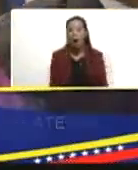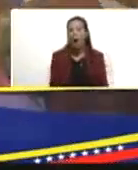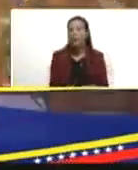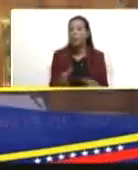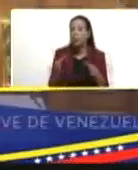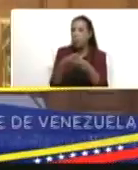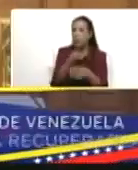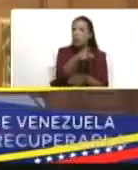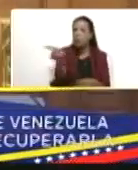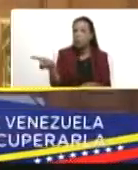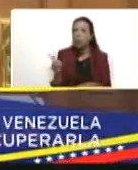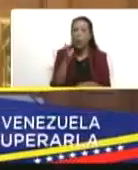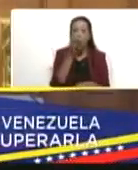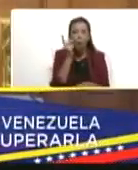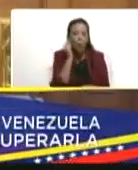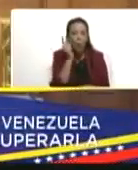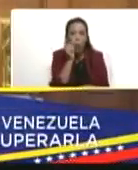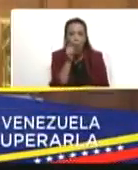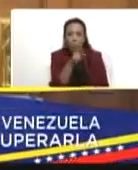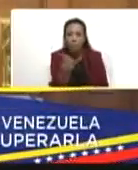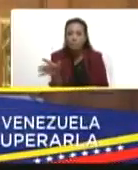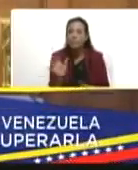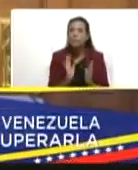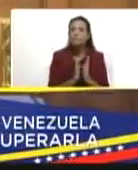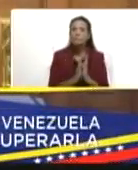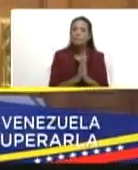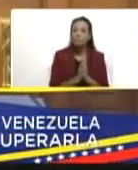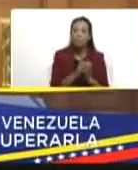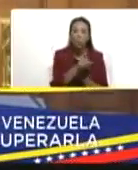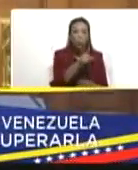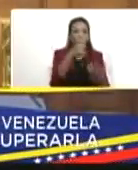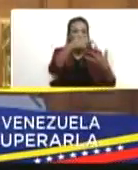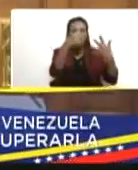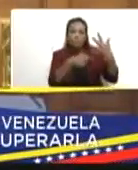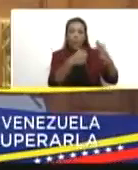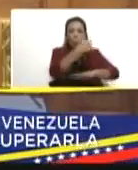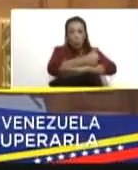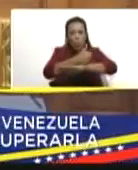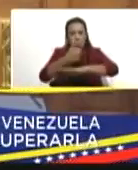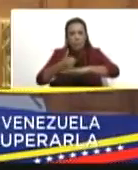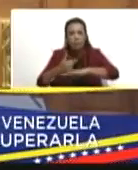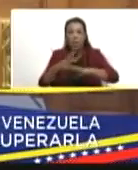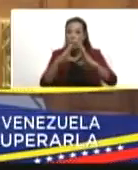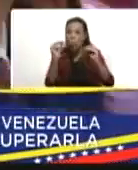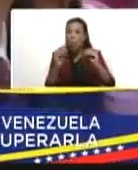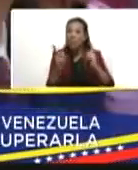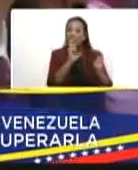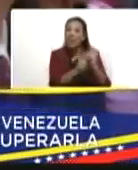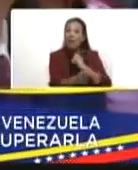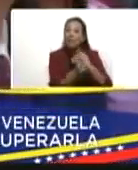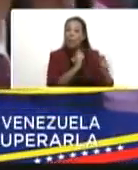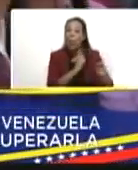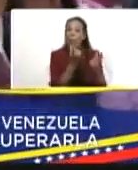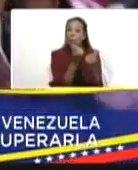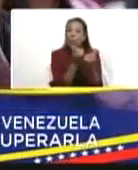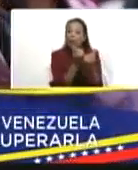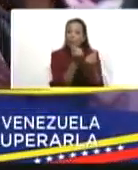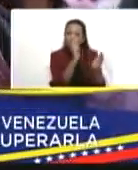compañera Blanca Pedro Infante toda transacción